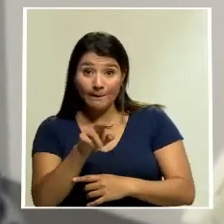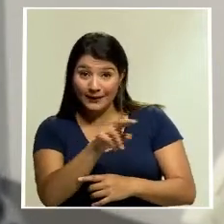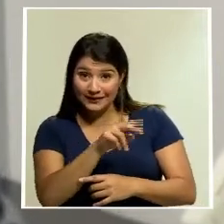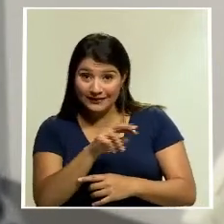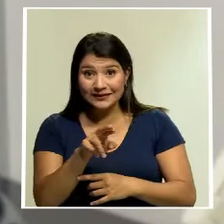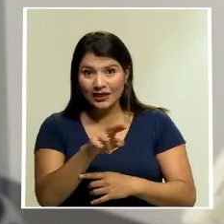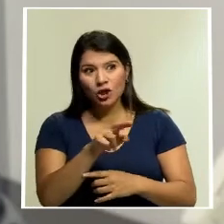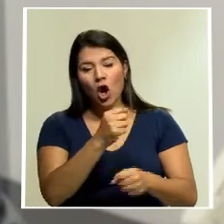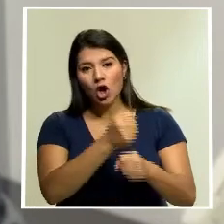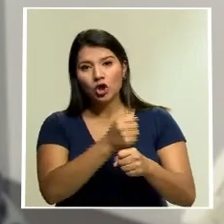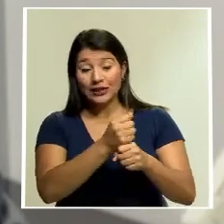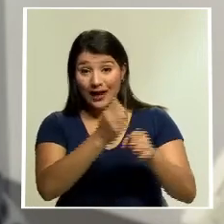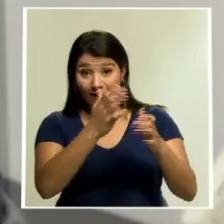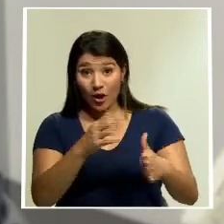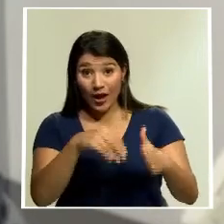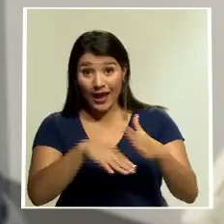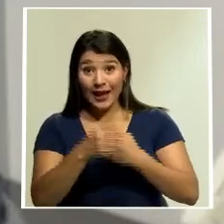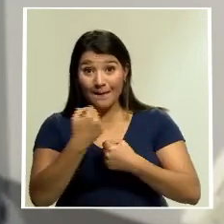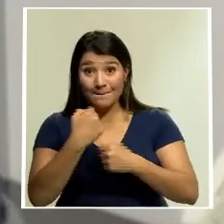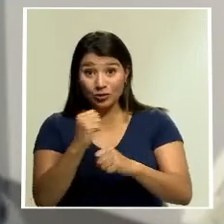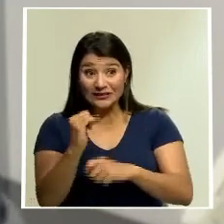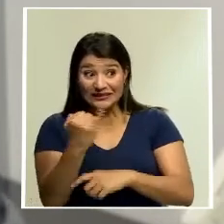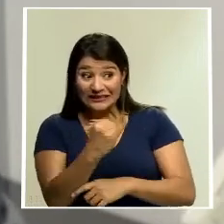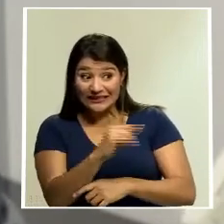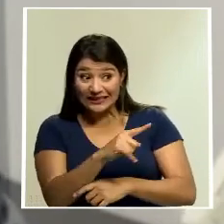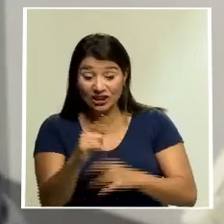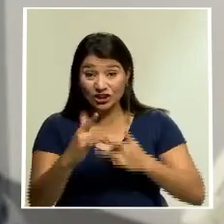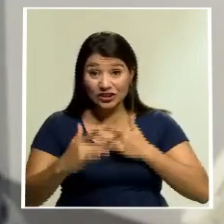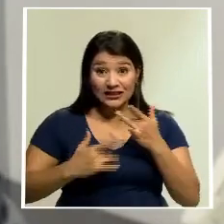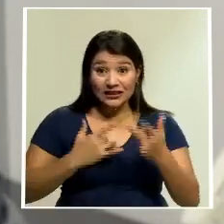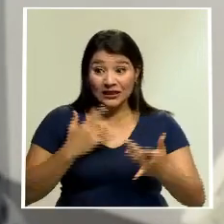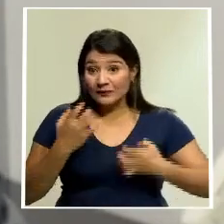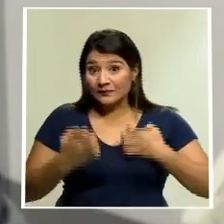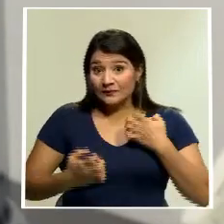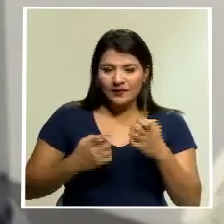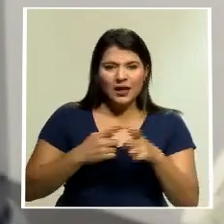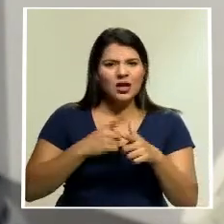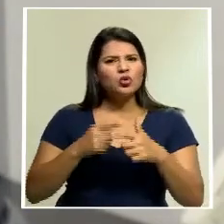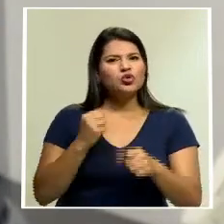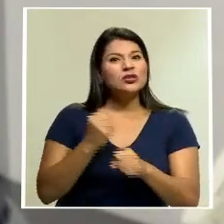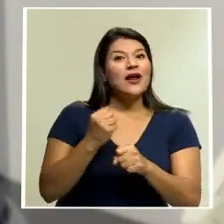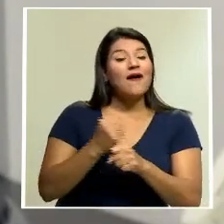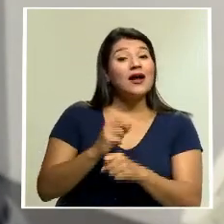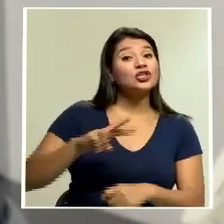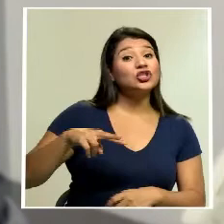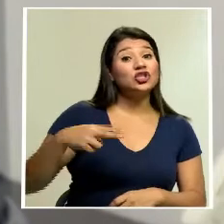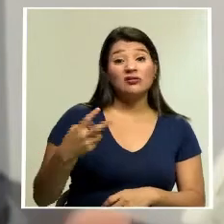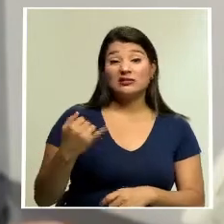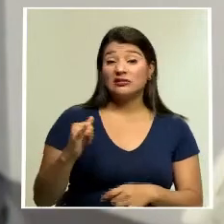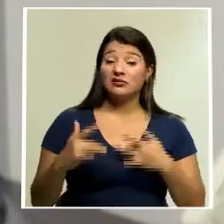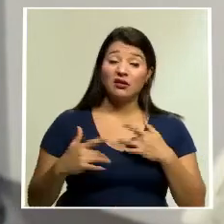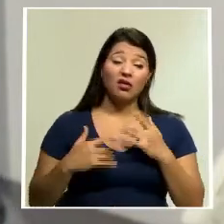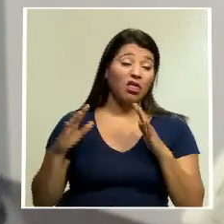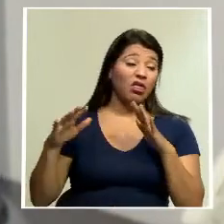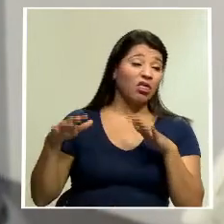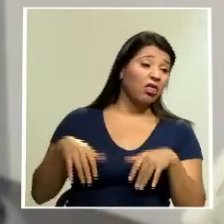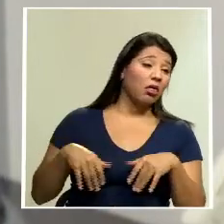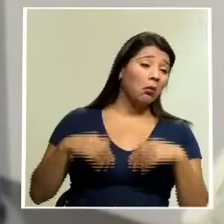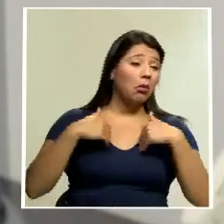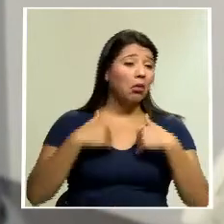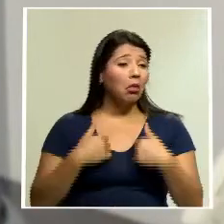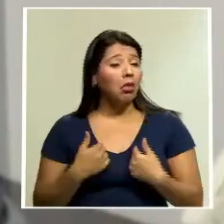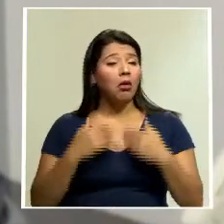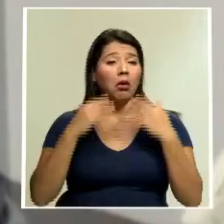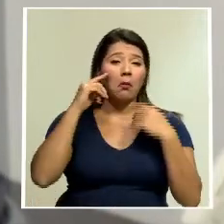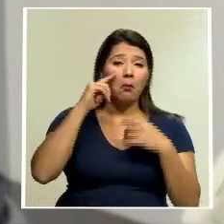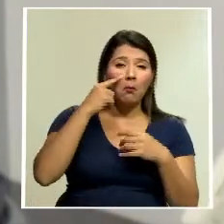empleados municipales, si estaban motivados, trabajaban el doble, y si no, trabajaban mucho